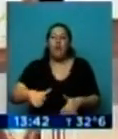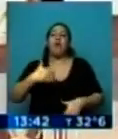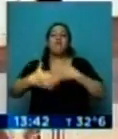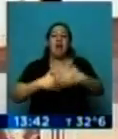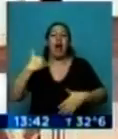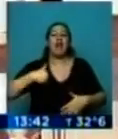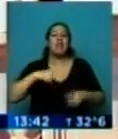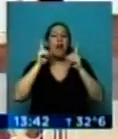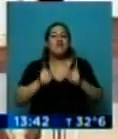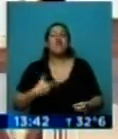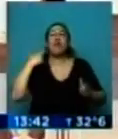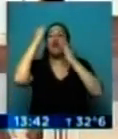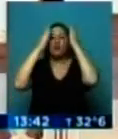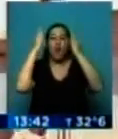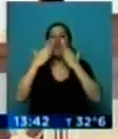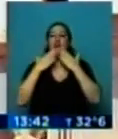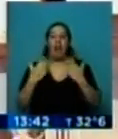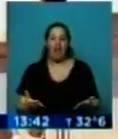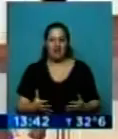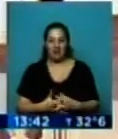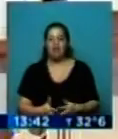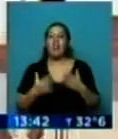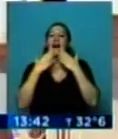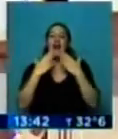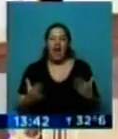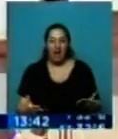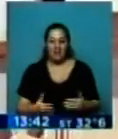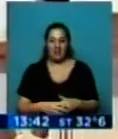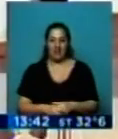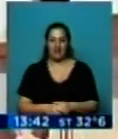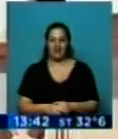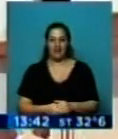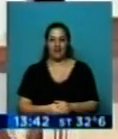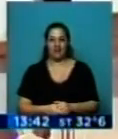la Argentina que soñamos. Gracias, gracias.